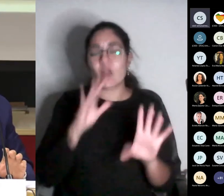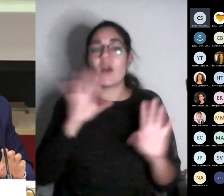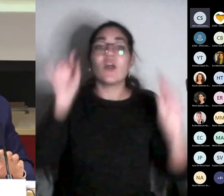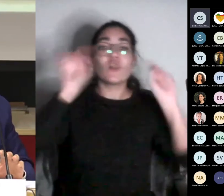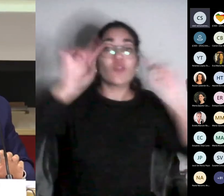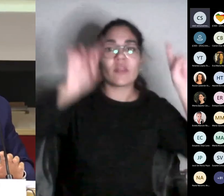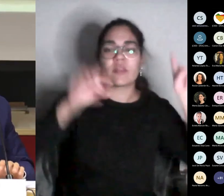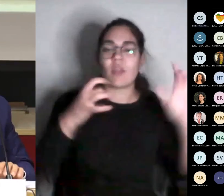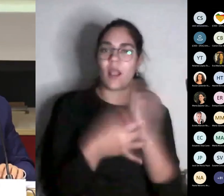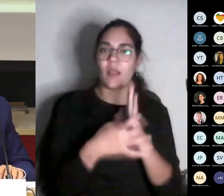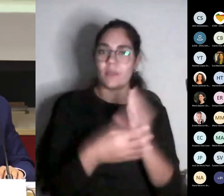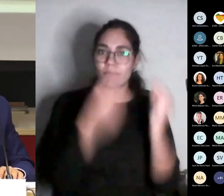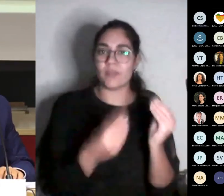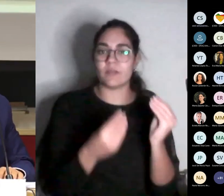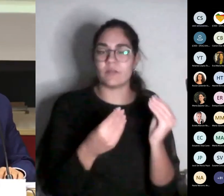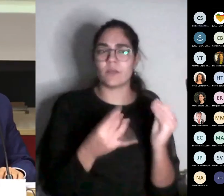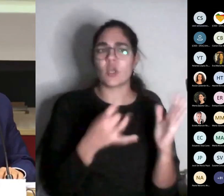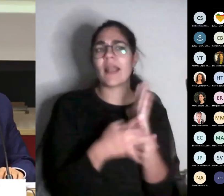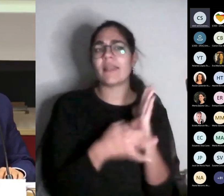investigación.